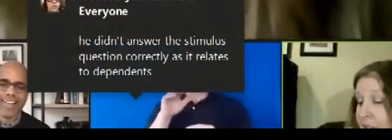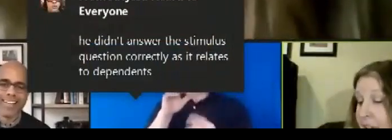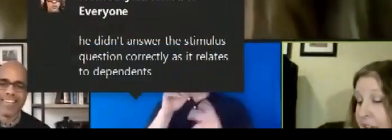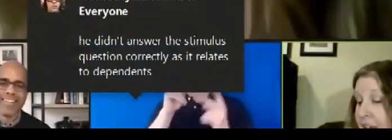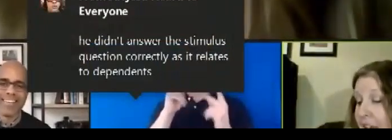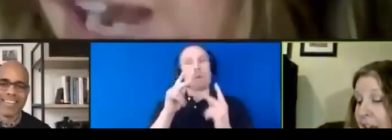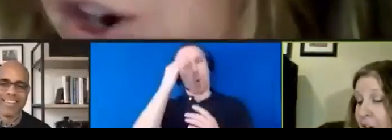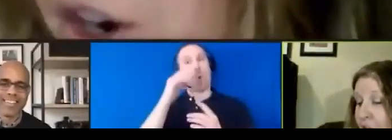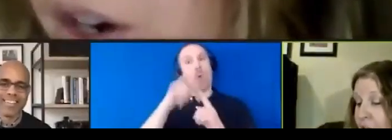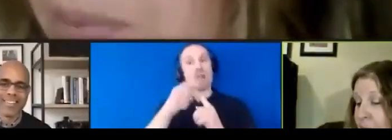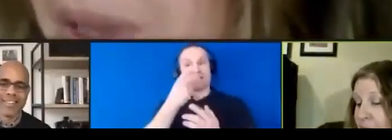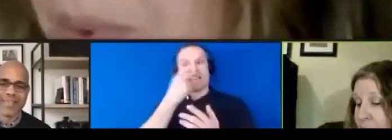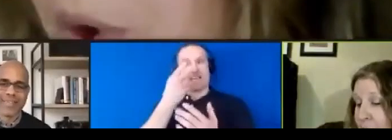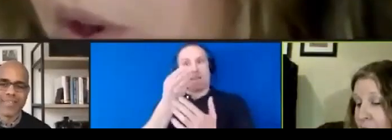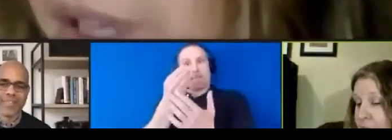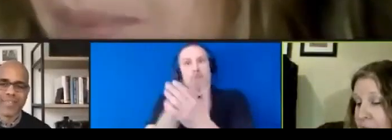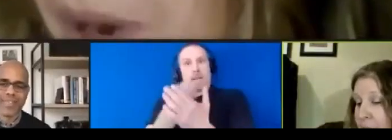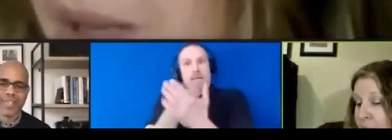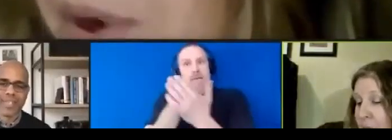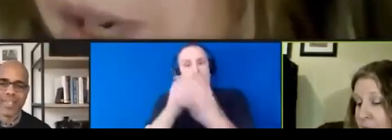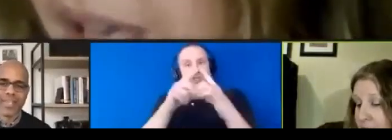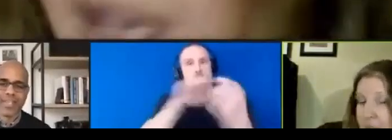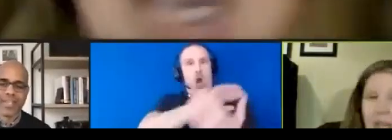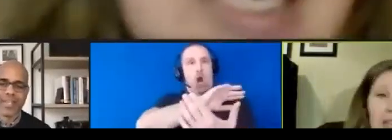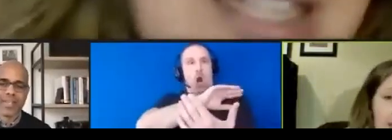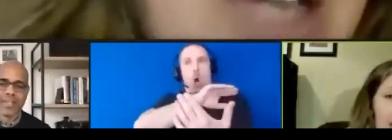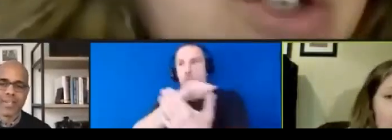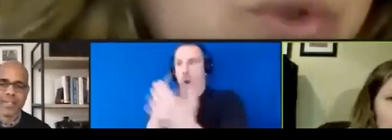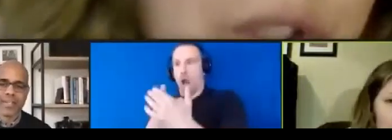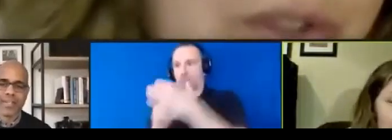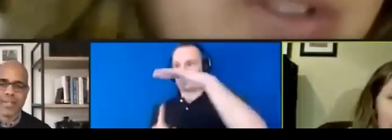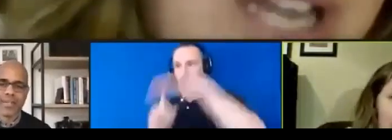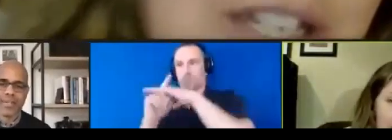tenemos una pregunta de la audiencia acerca de